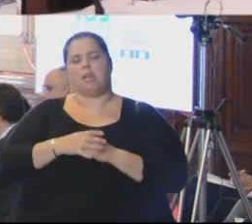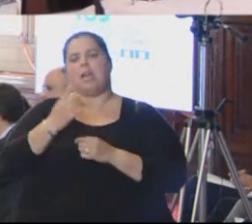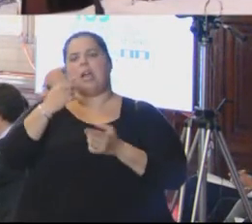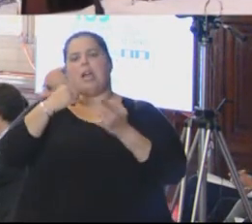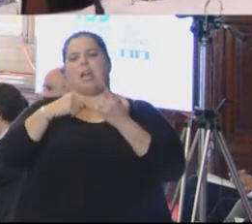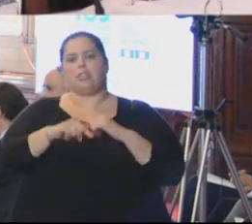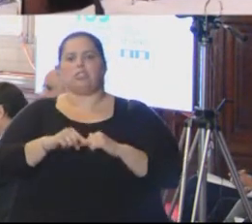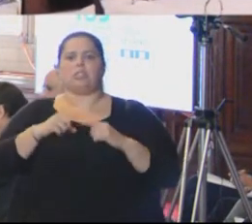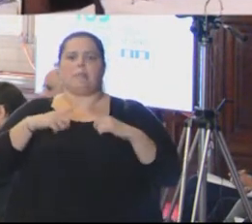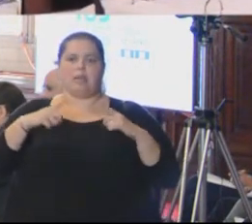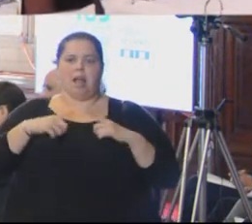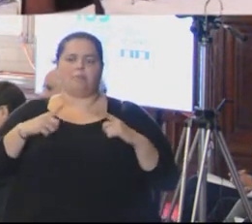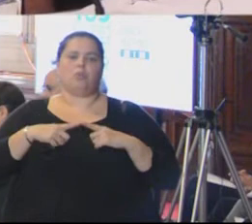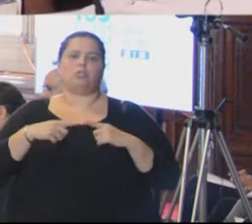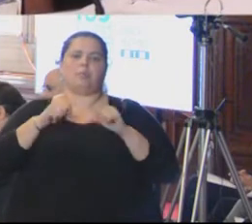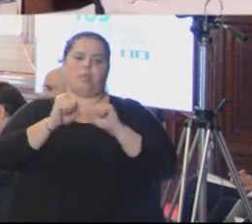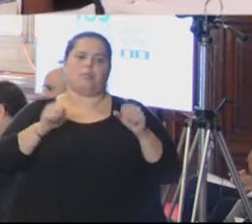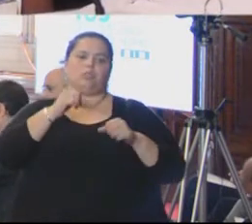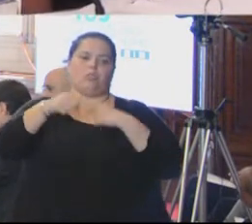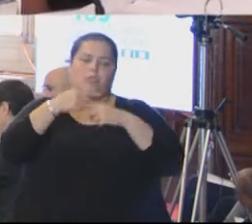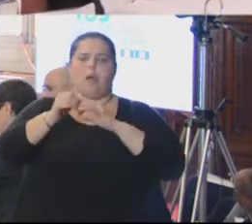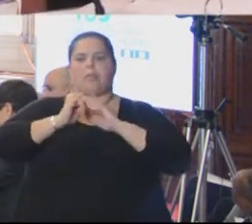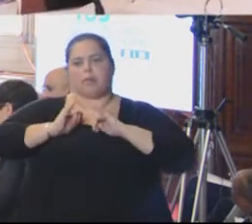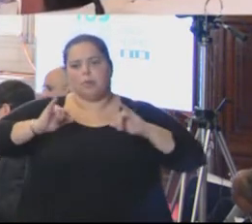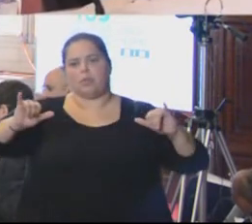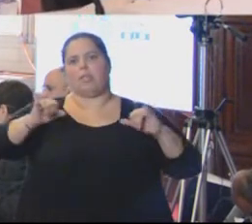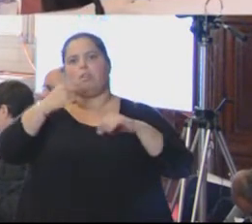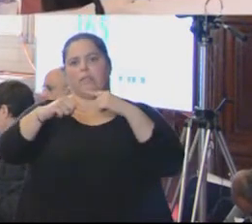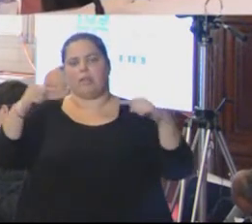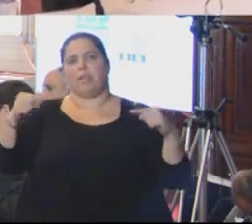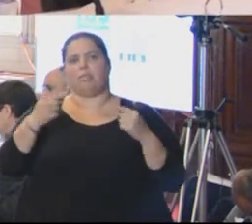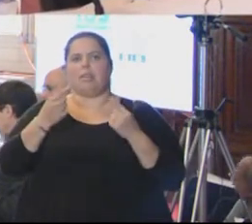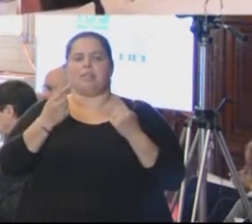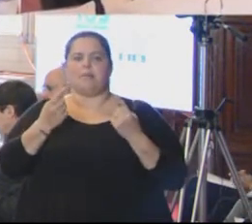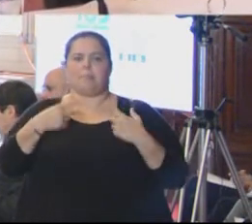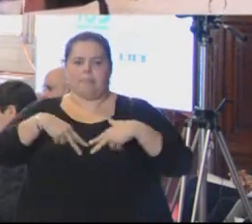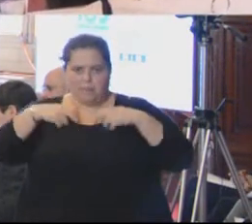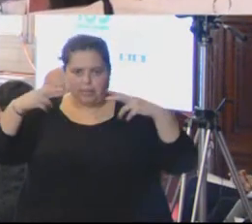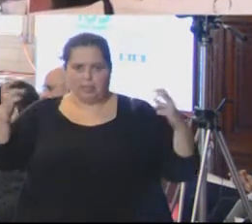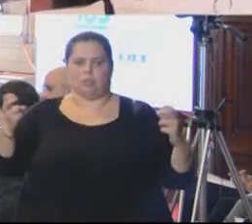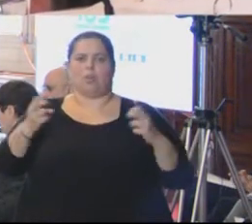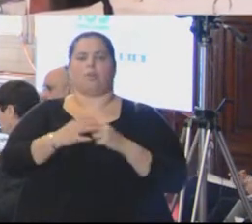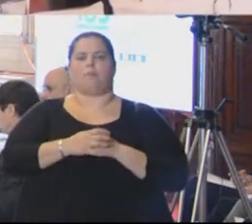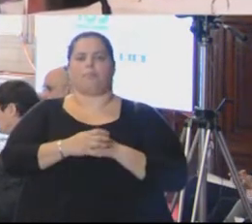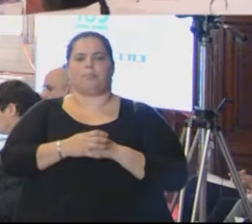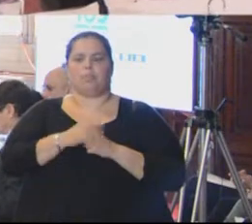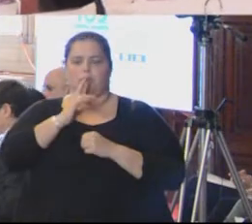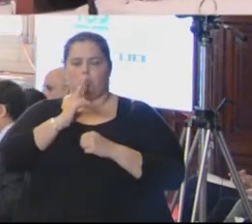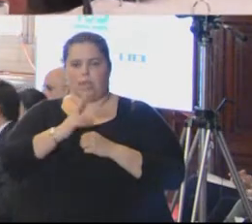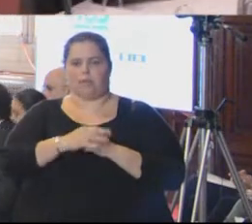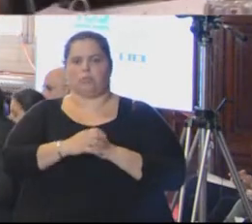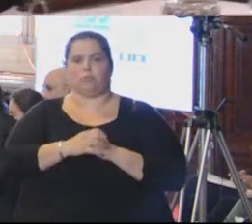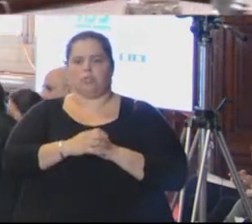esta audiencia, continuar reportando avances en materia de investigación. Doy el uso de la palabra al doctor Diego Mora, director de la Unidad Nacional de